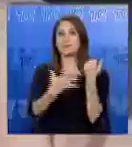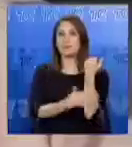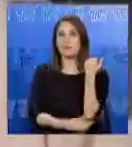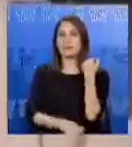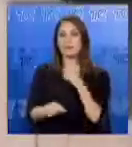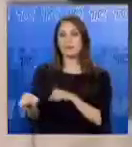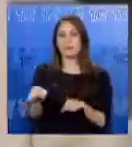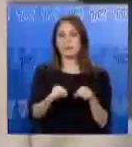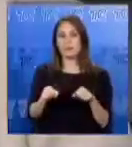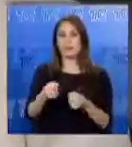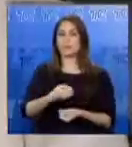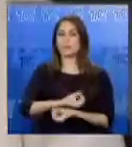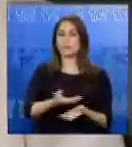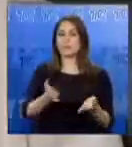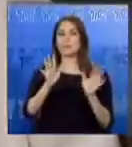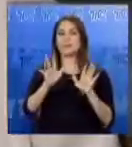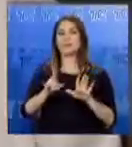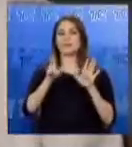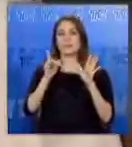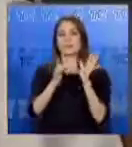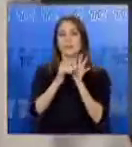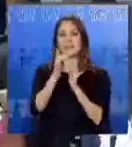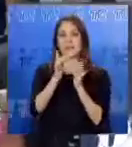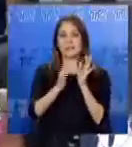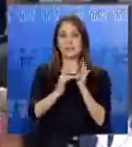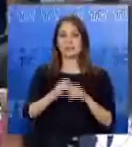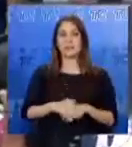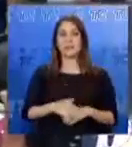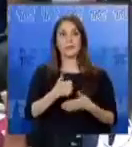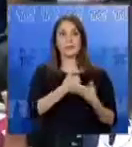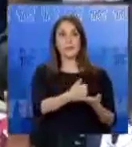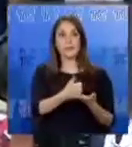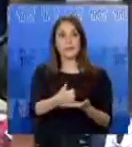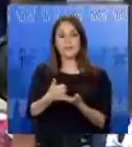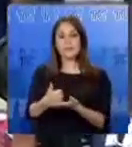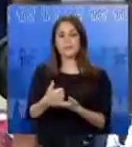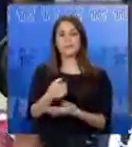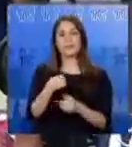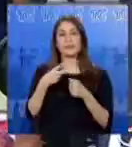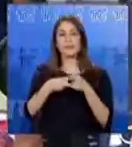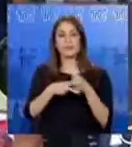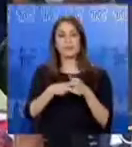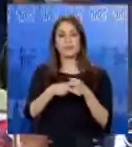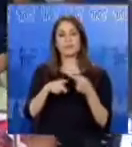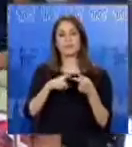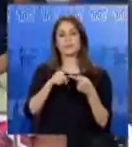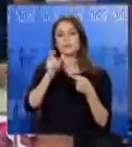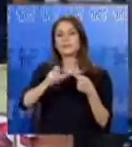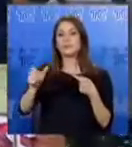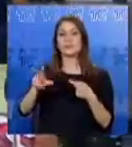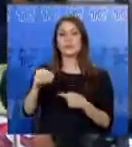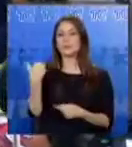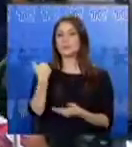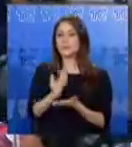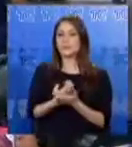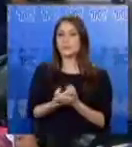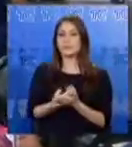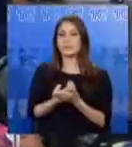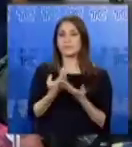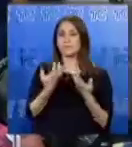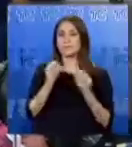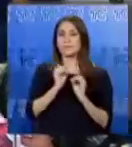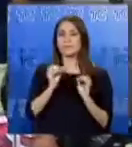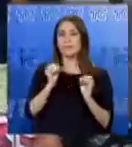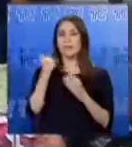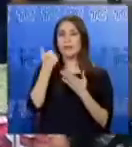del terremoto del 16 de abril. Entre los beneficiarios constan viudas y personas que no cuentan con ayuda